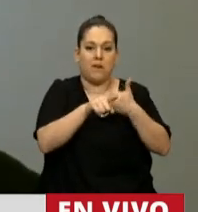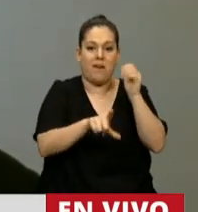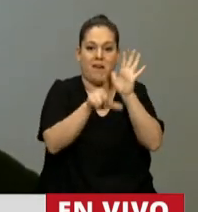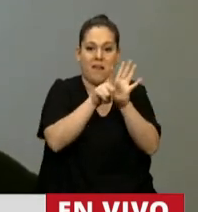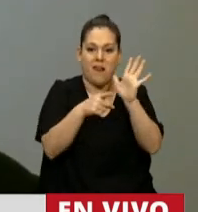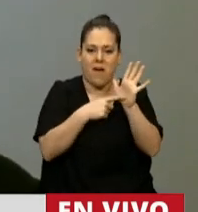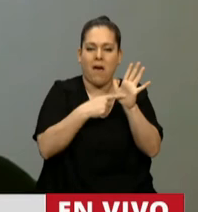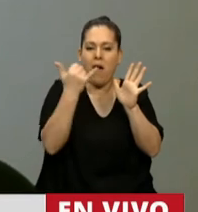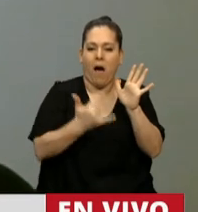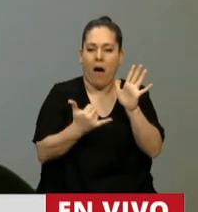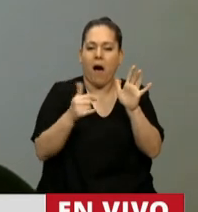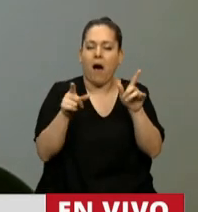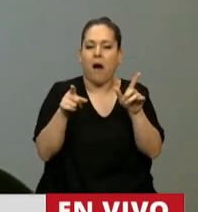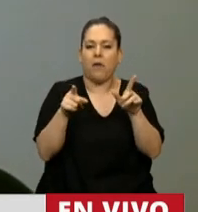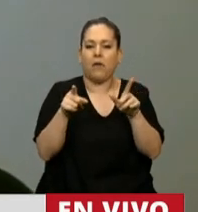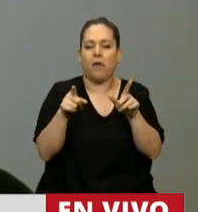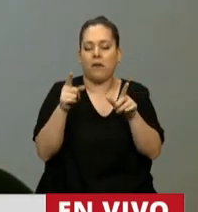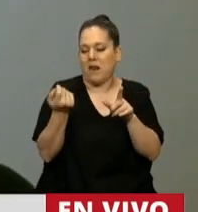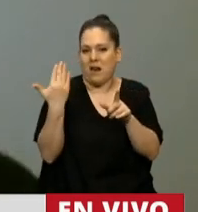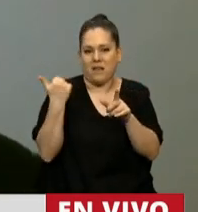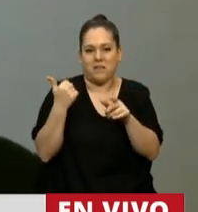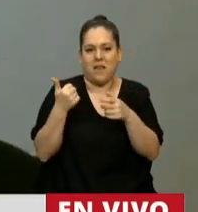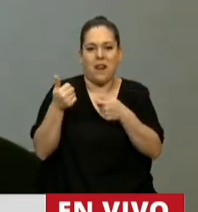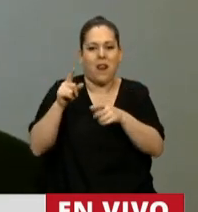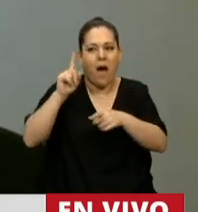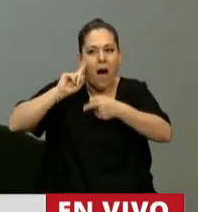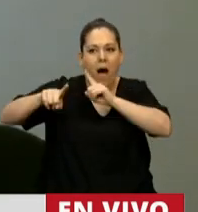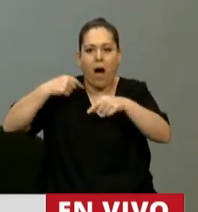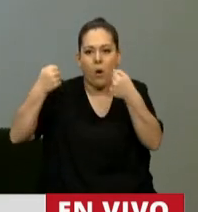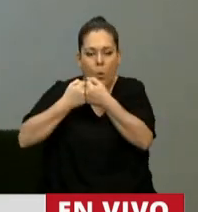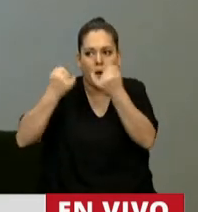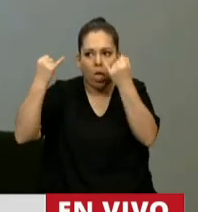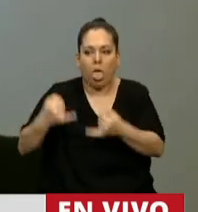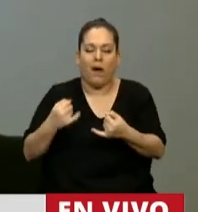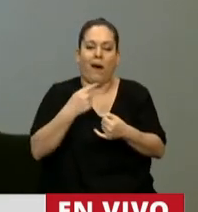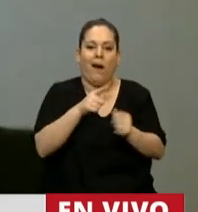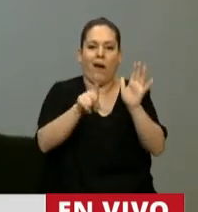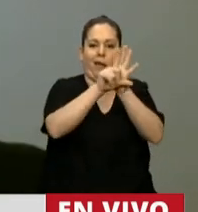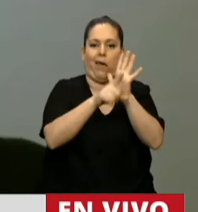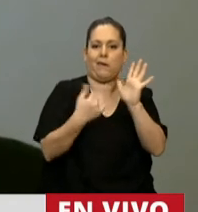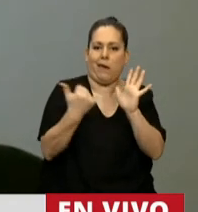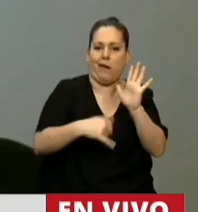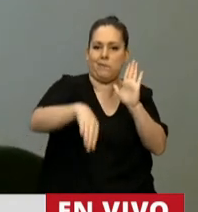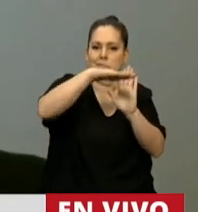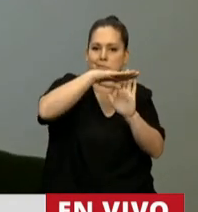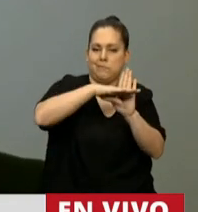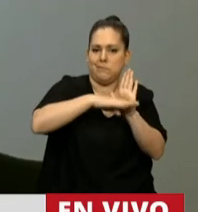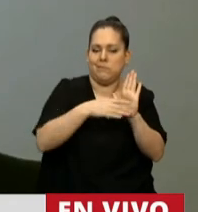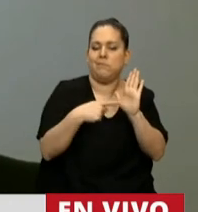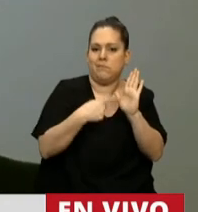al tratamiento de lo que se acaba de negociar. Y esa es una gran condición que creo que